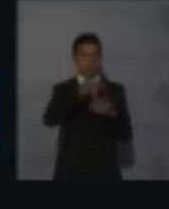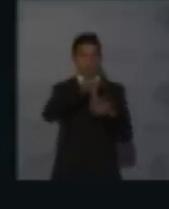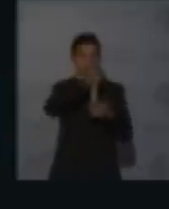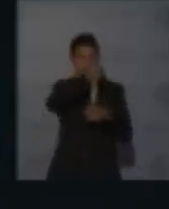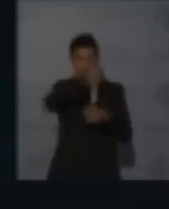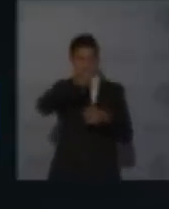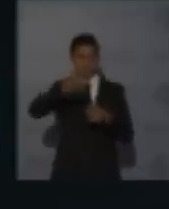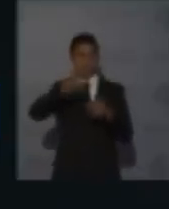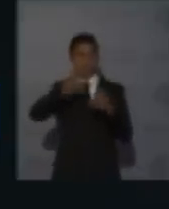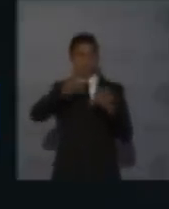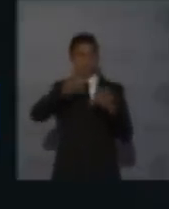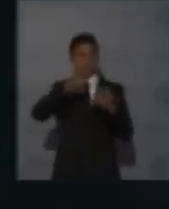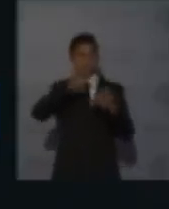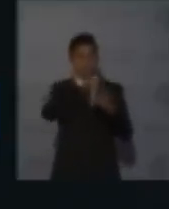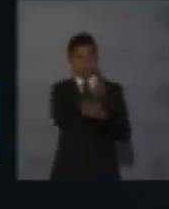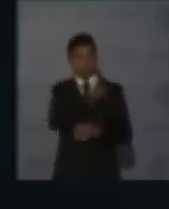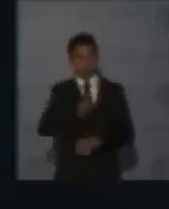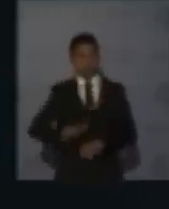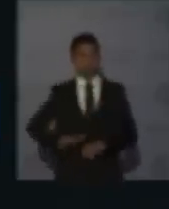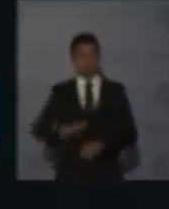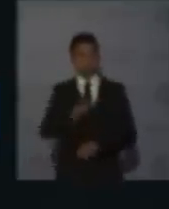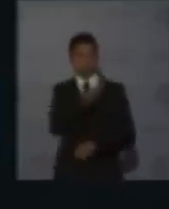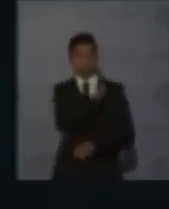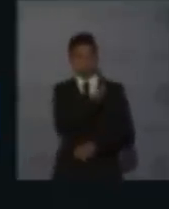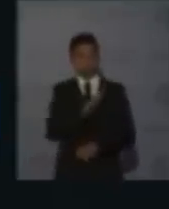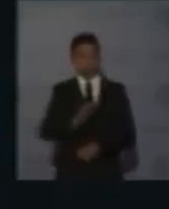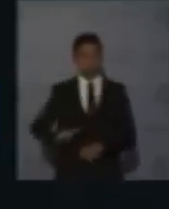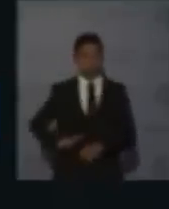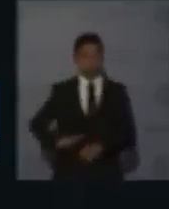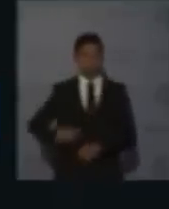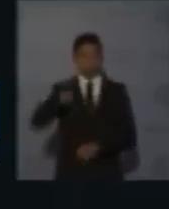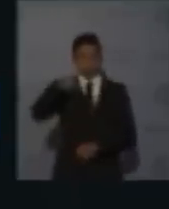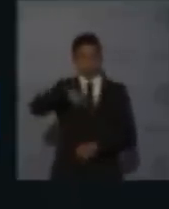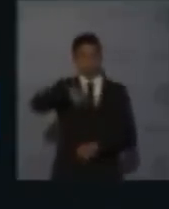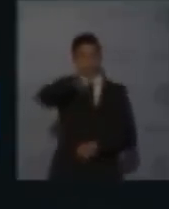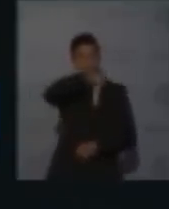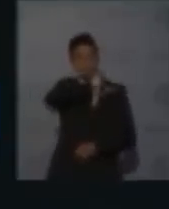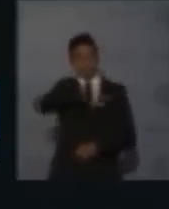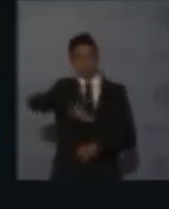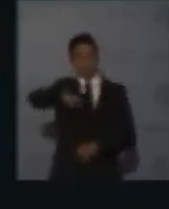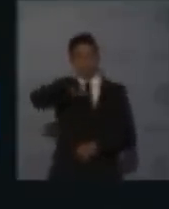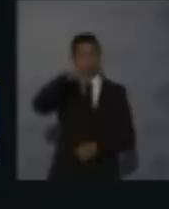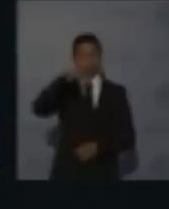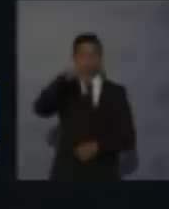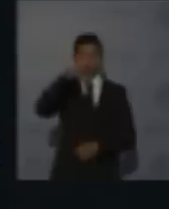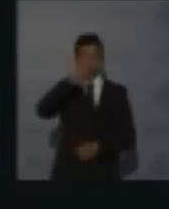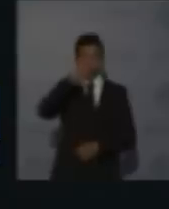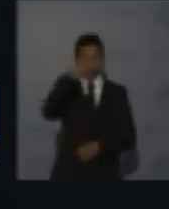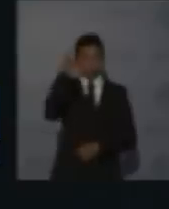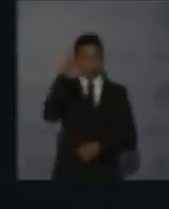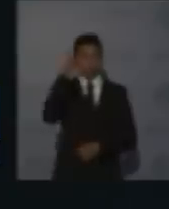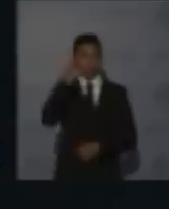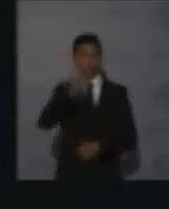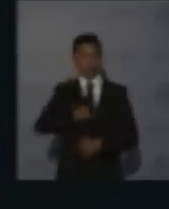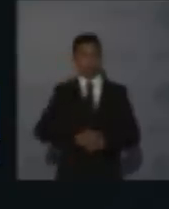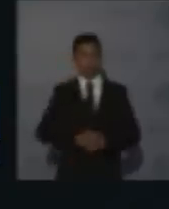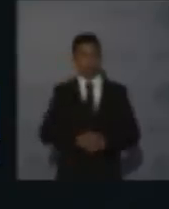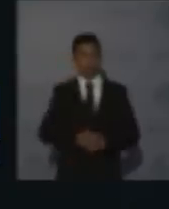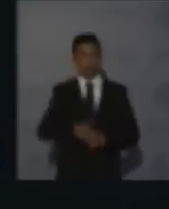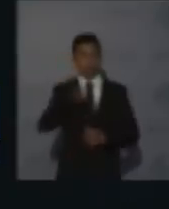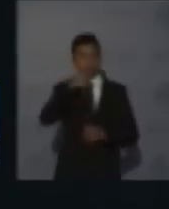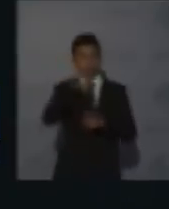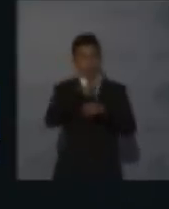lugares más alejados nunca han tenido problemas de esta naturaleza. Y bueno, pues ese día llegan dos